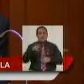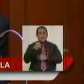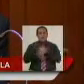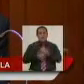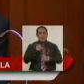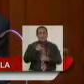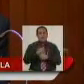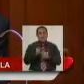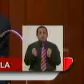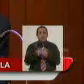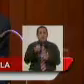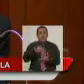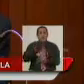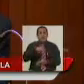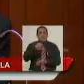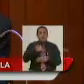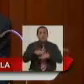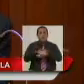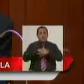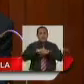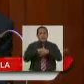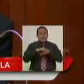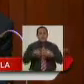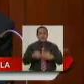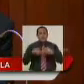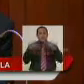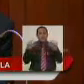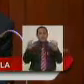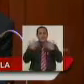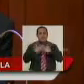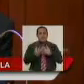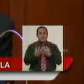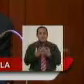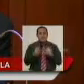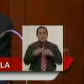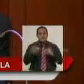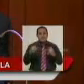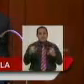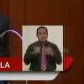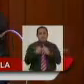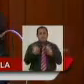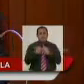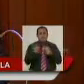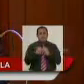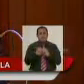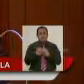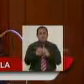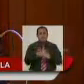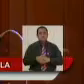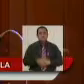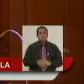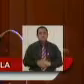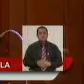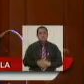año con el pago del Plan Integral de Reparación para las Víctimas de la Violencia.